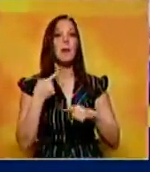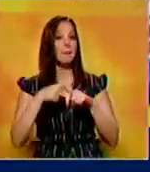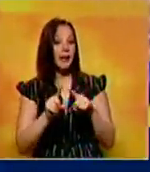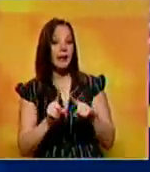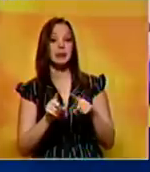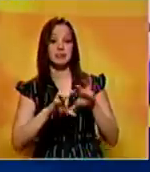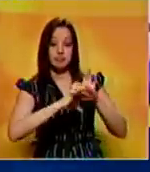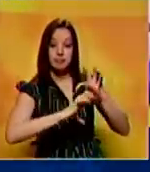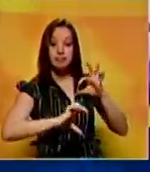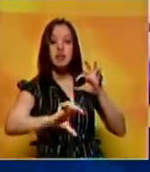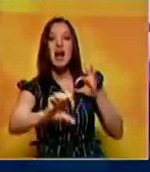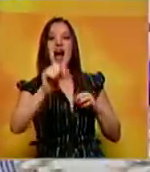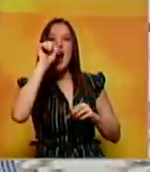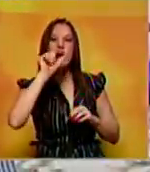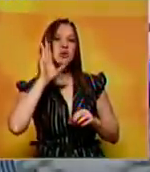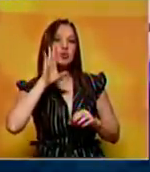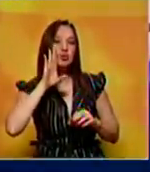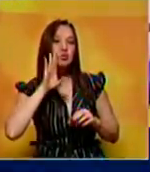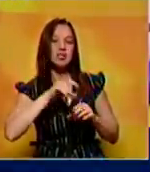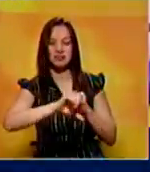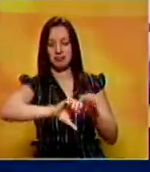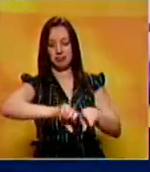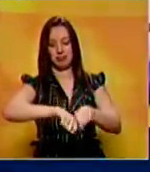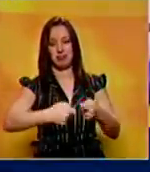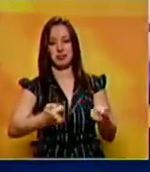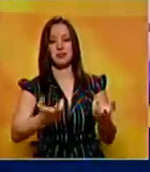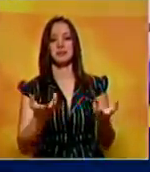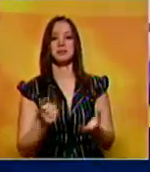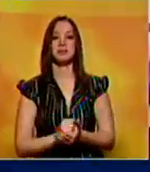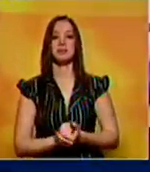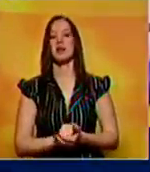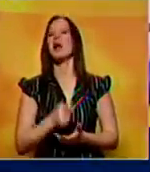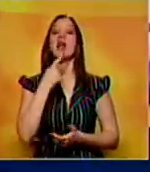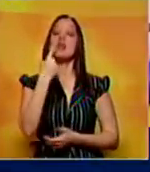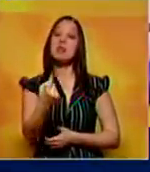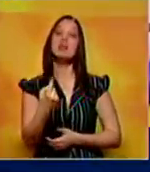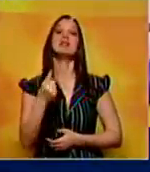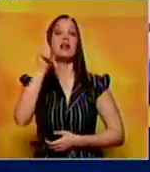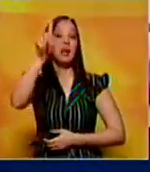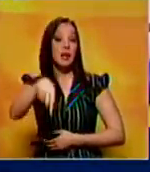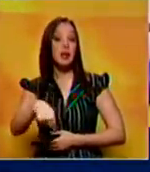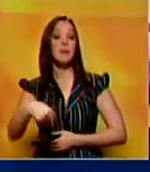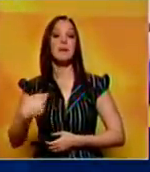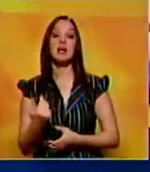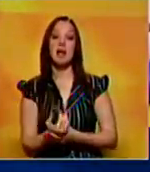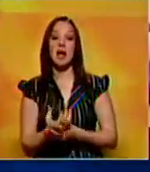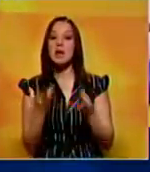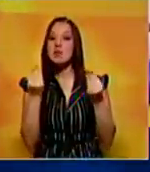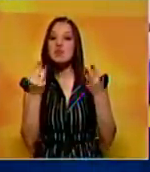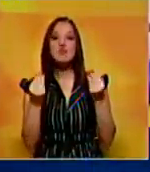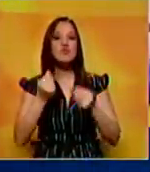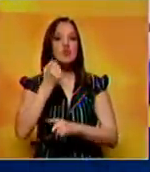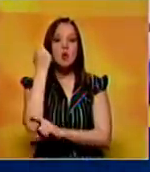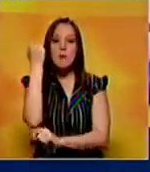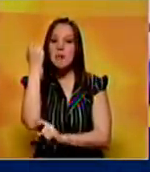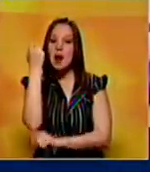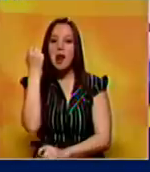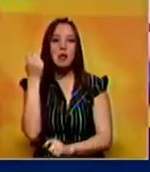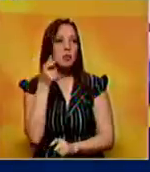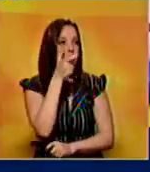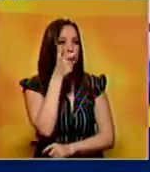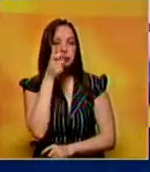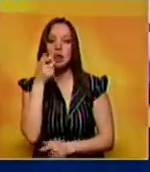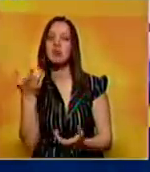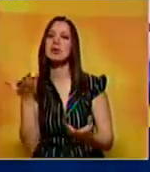aguas negras por último la directora del centro asistencial manifestó que también están siendo afectados por la inseguridad por lo que pidió el apoyo del